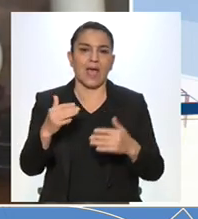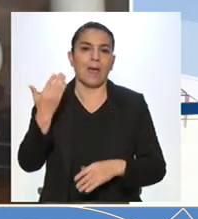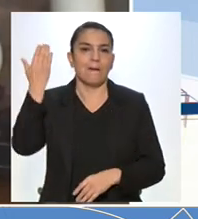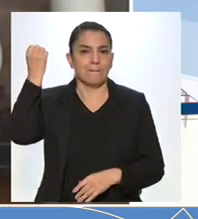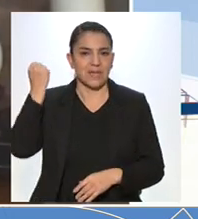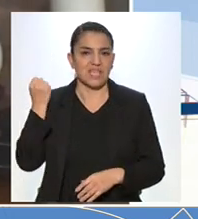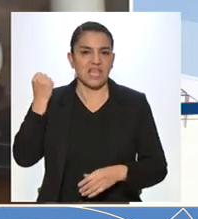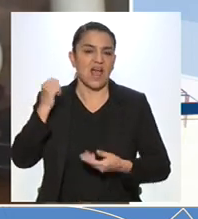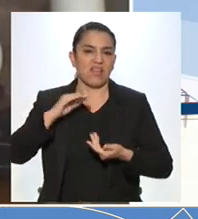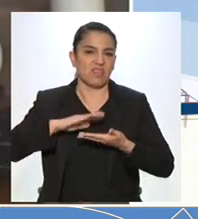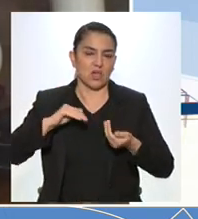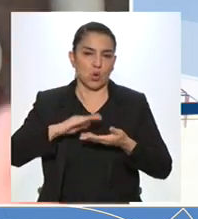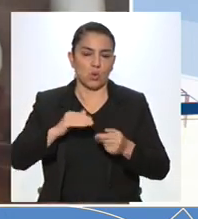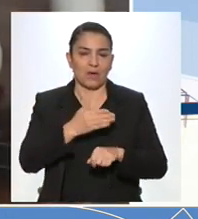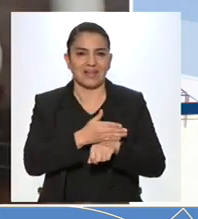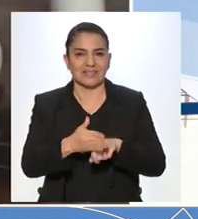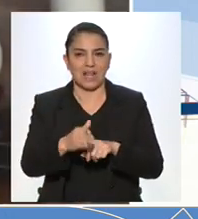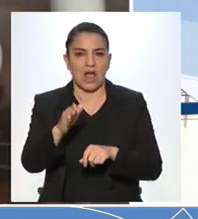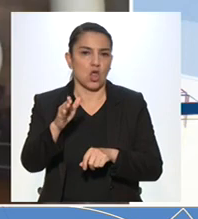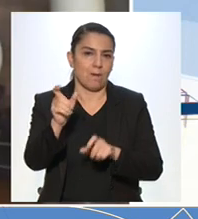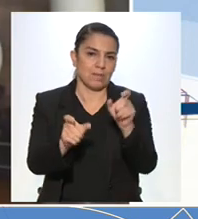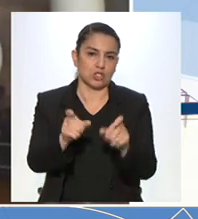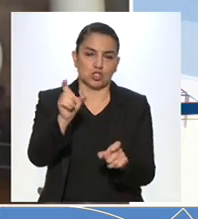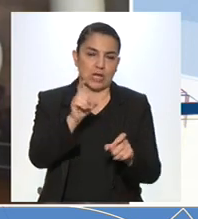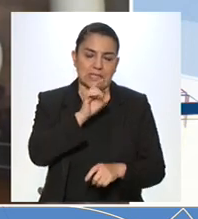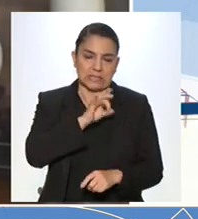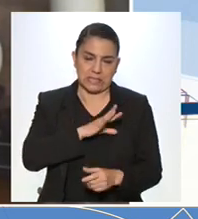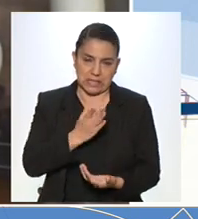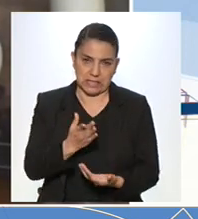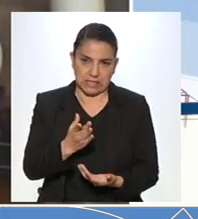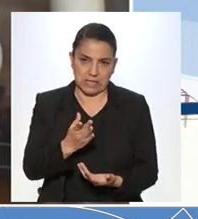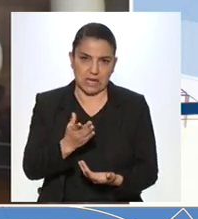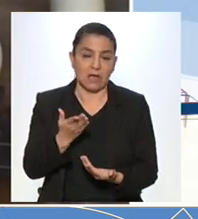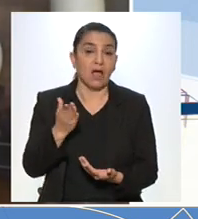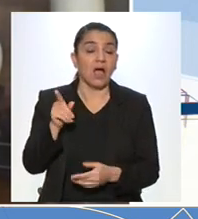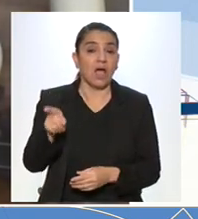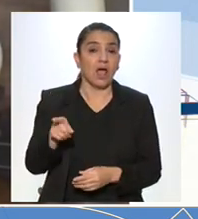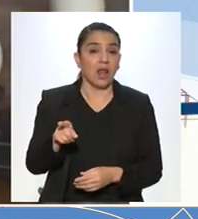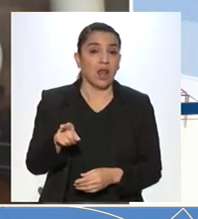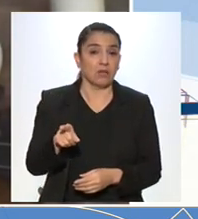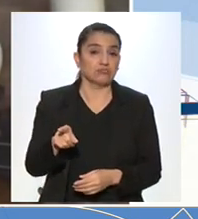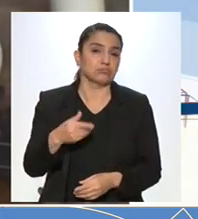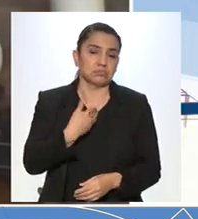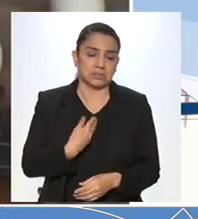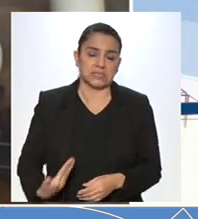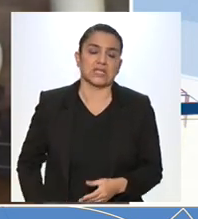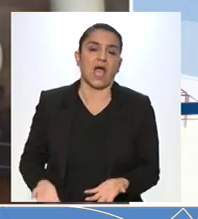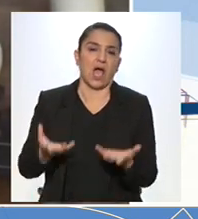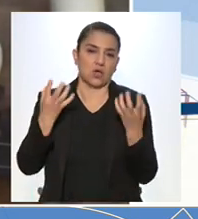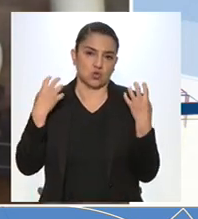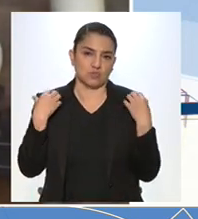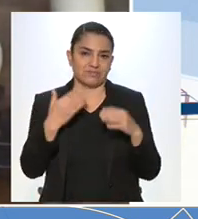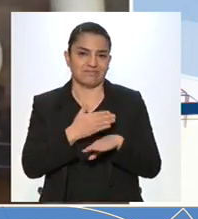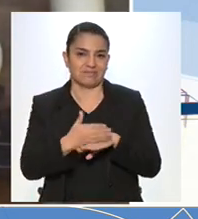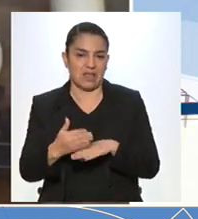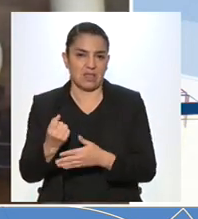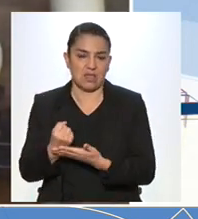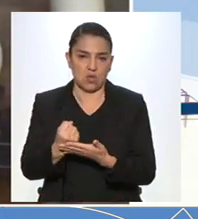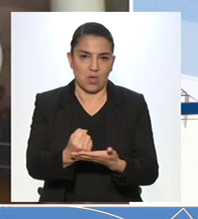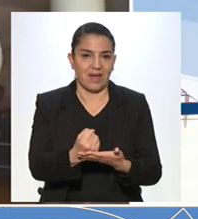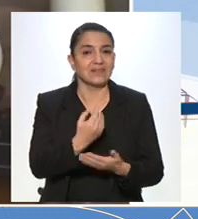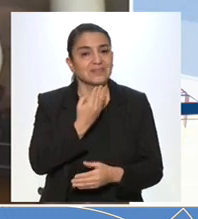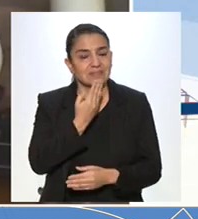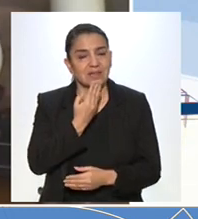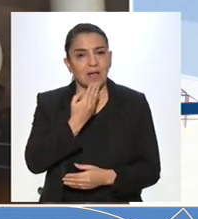dijo él. Ya no es que uno lo impute esta responsabilidad. El gobierno asume que llegó tarde con la ayuda. Pero junto con llegar tarde con la